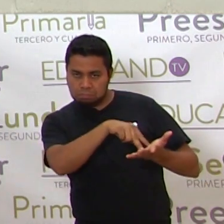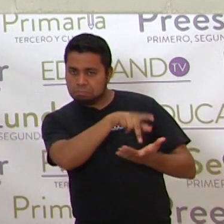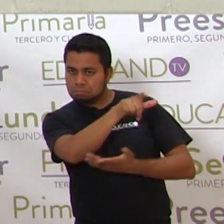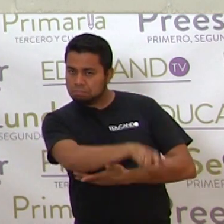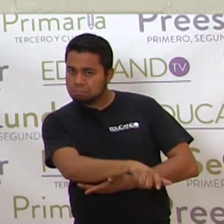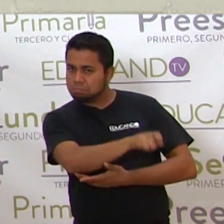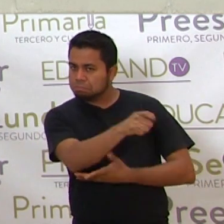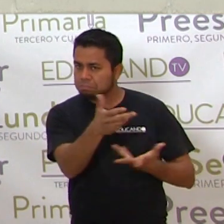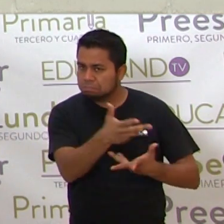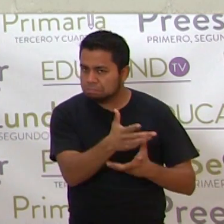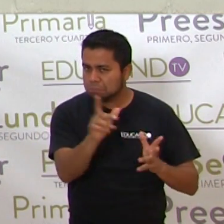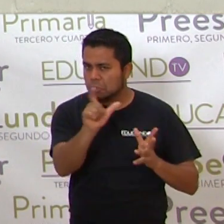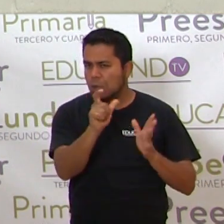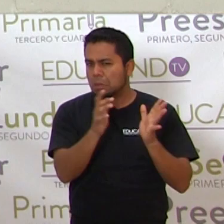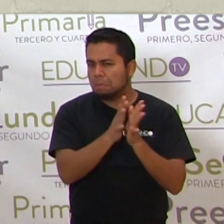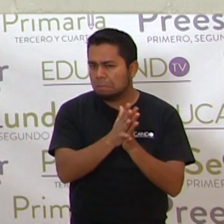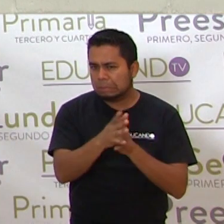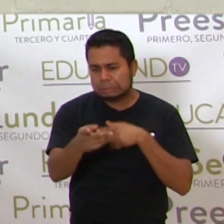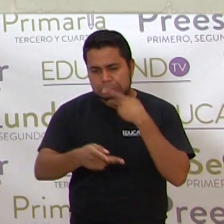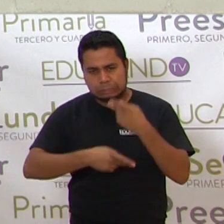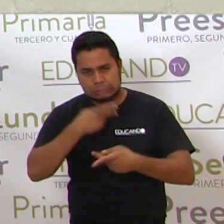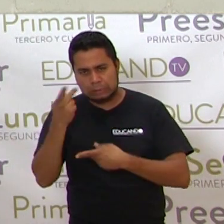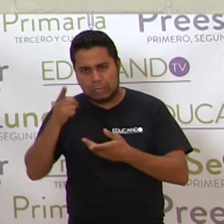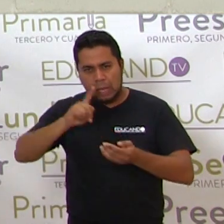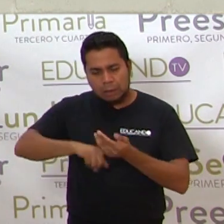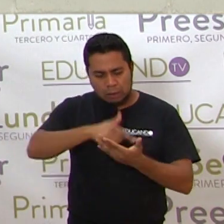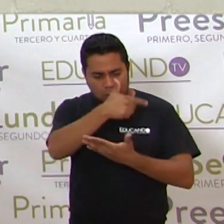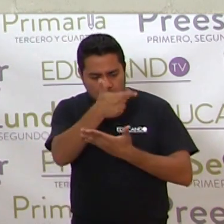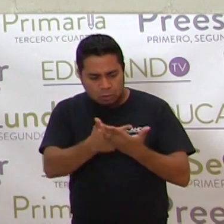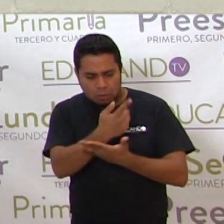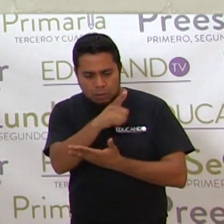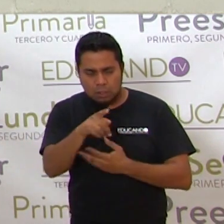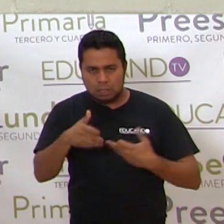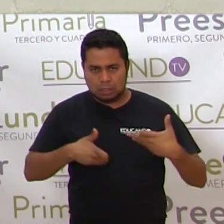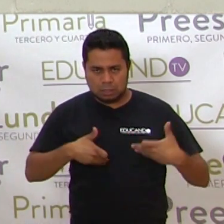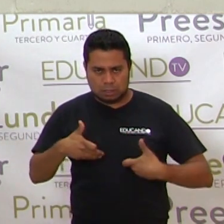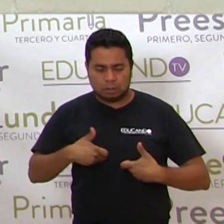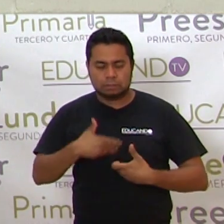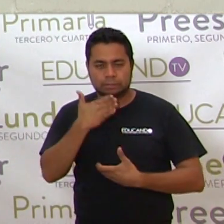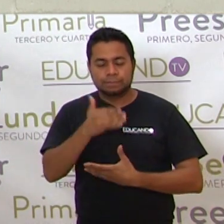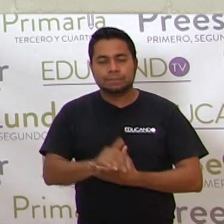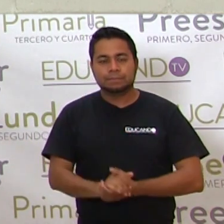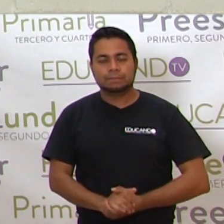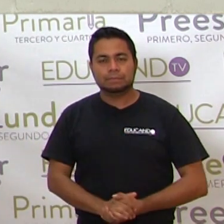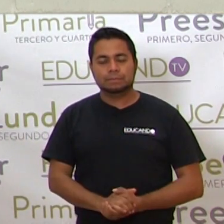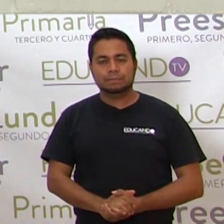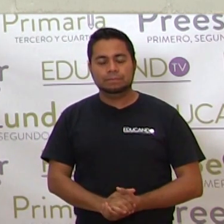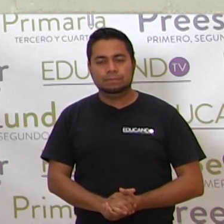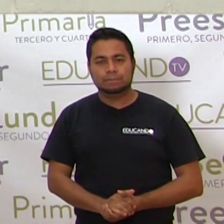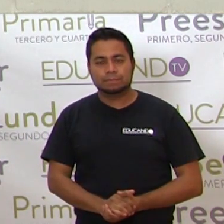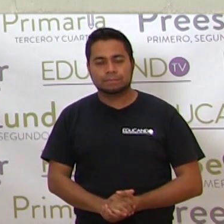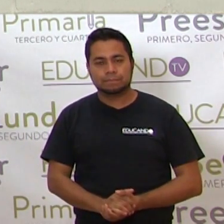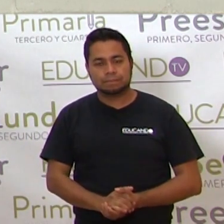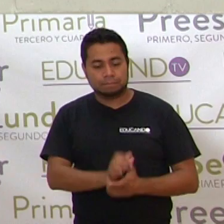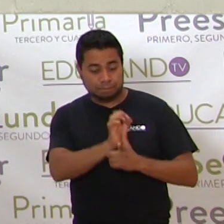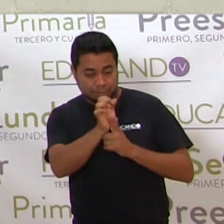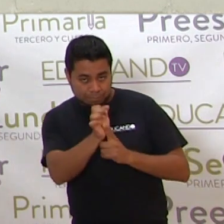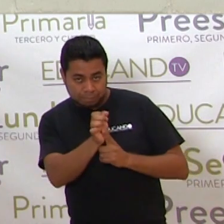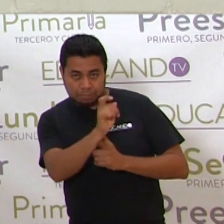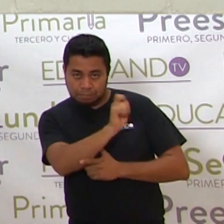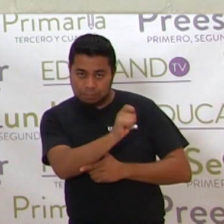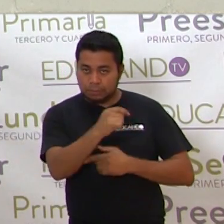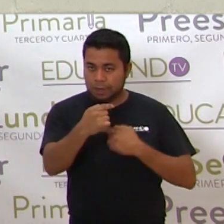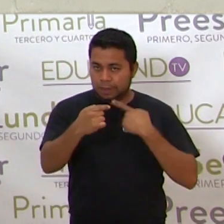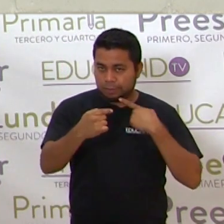su participación en el guión de teatro. Muy bien, niños y niñas. Entonces, reconocemos a los parlamentos como